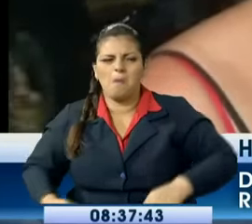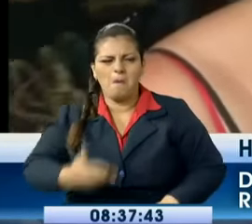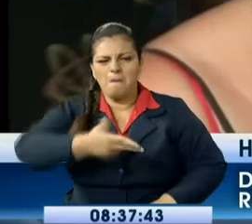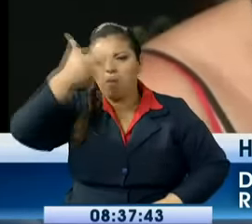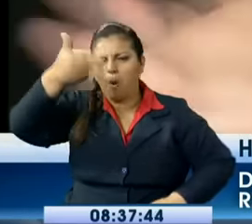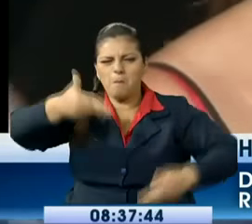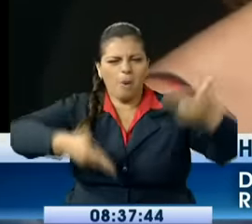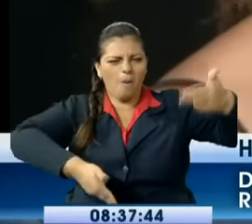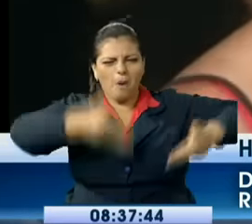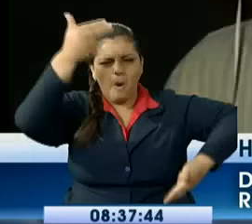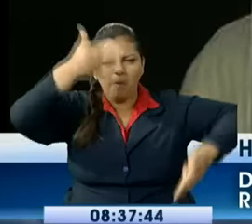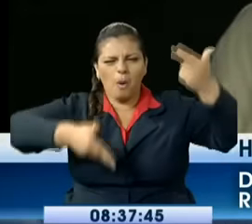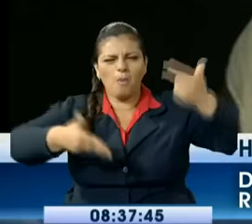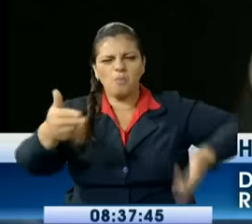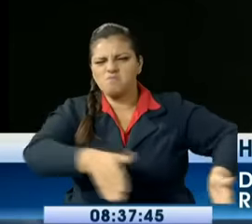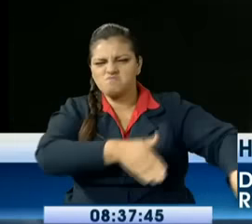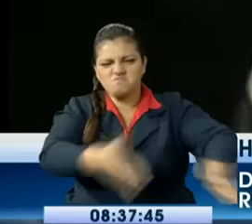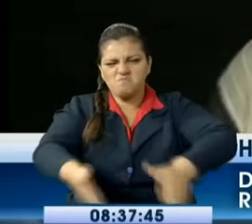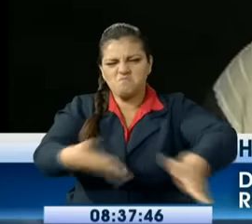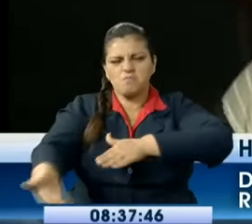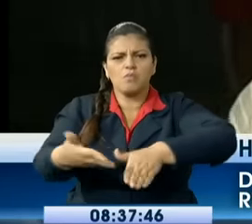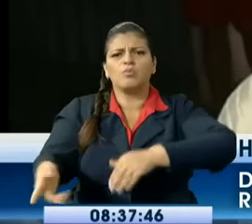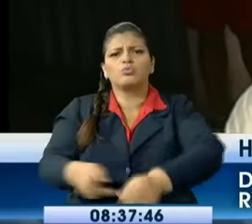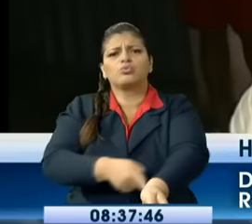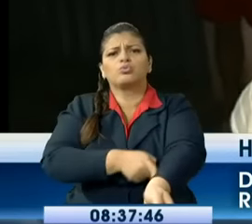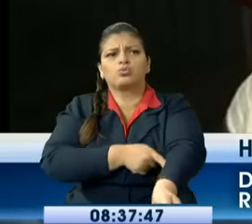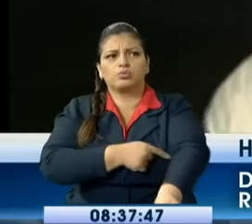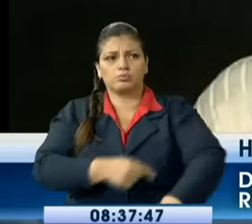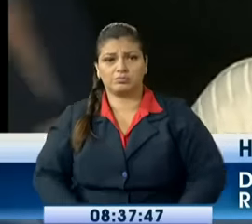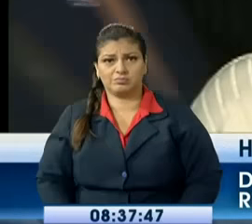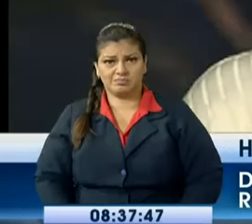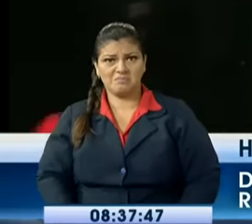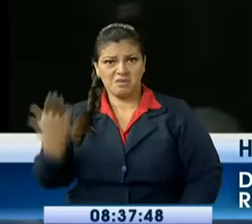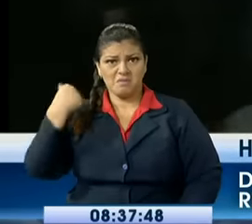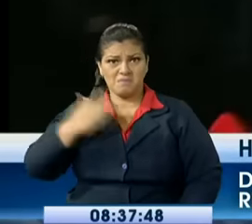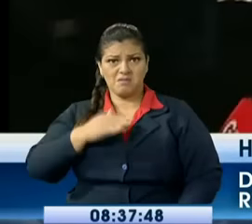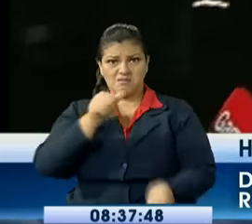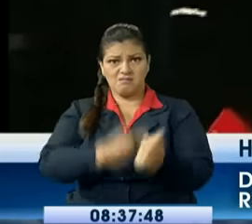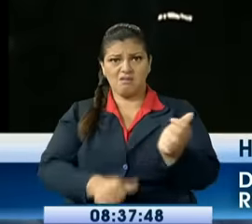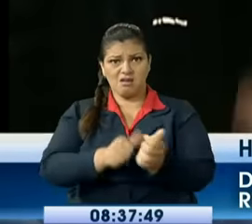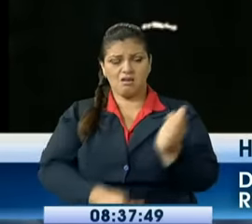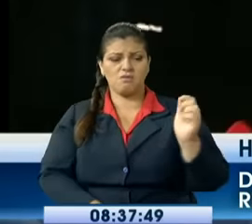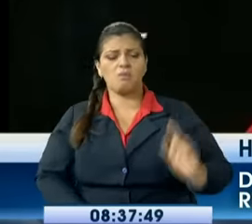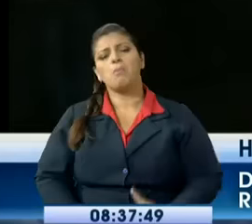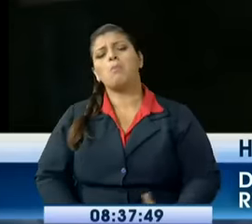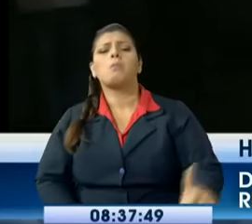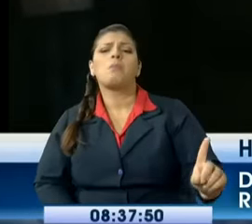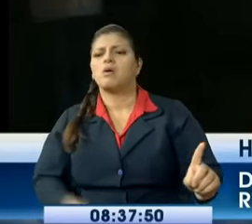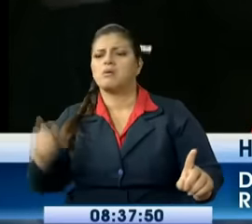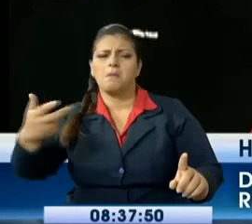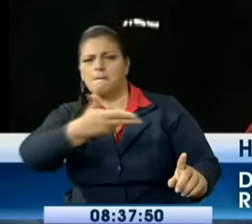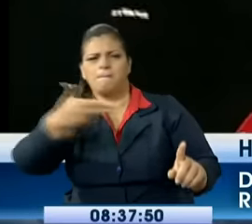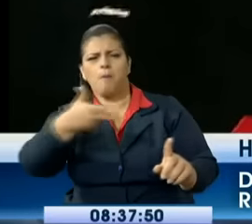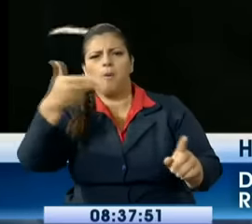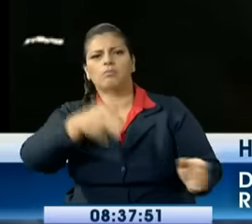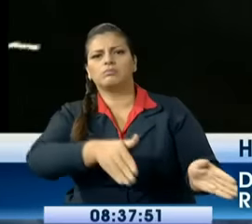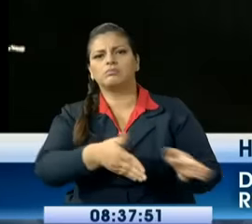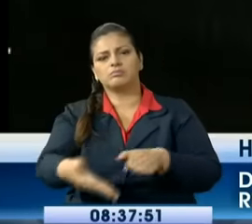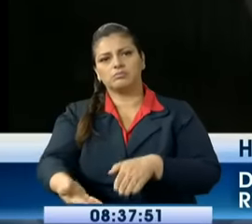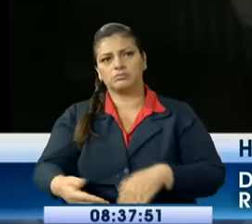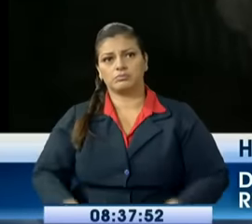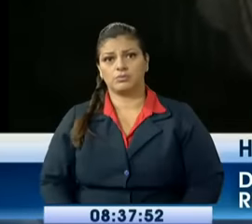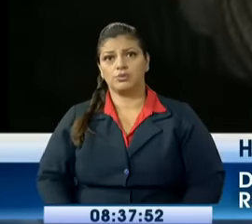que está aquí, matan a la gente. Sí, incluso a mi hermano lo mataron ahí, en toda la esquina lo mataron a mi hermano. ¿Con qué frecuencia se registran los asesinatos? Aquí a dos meses